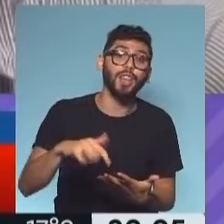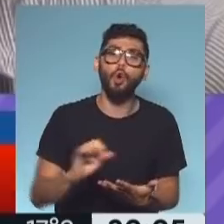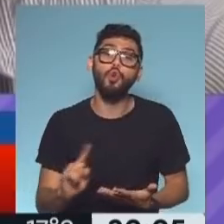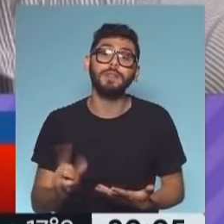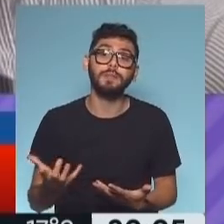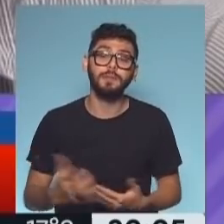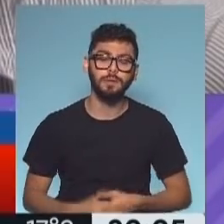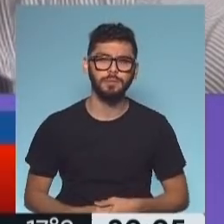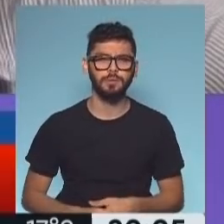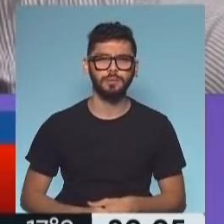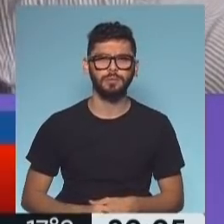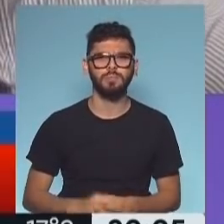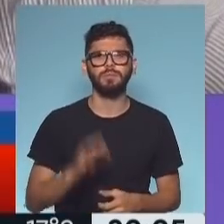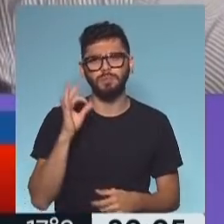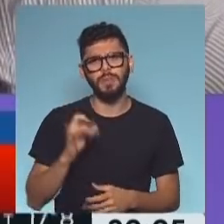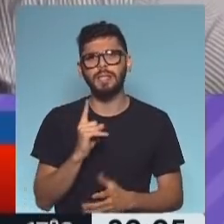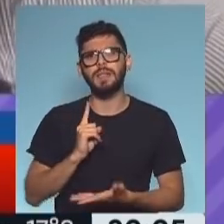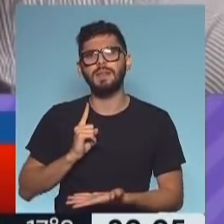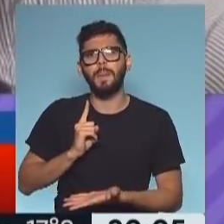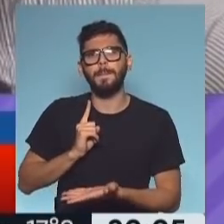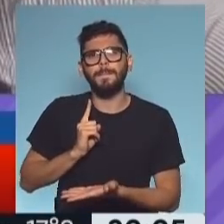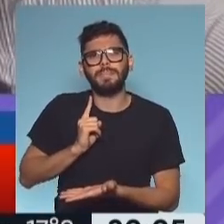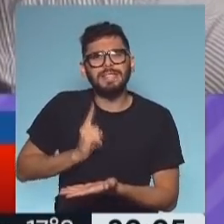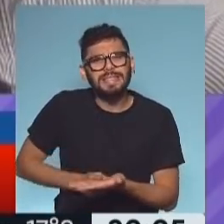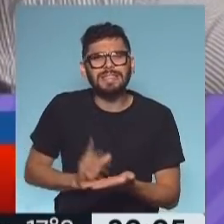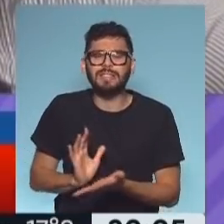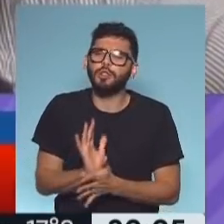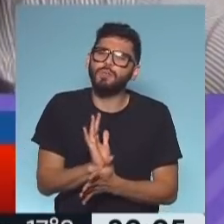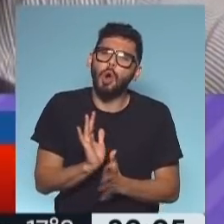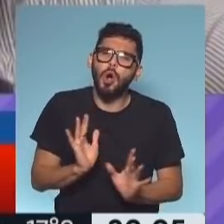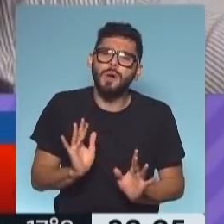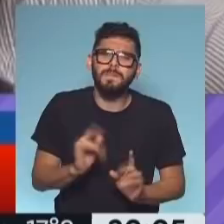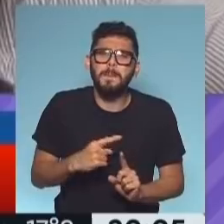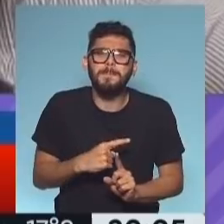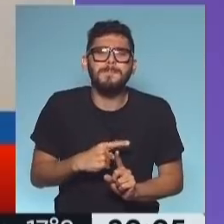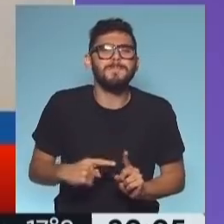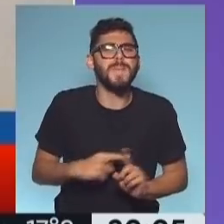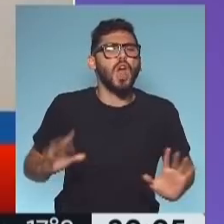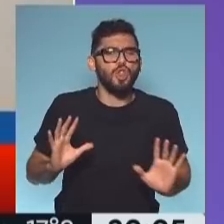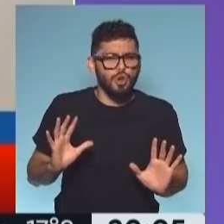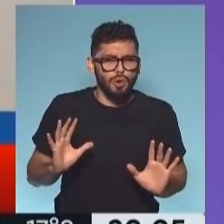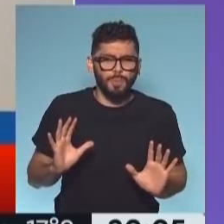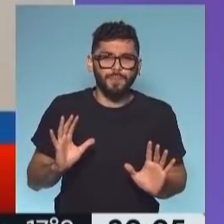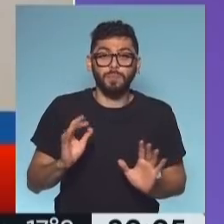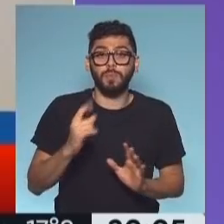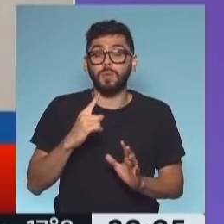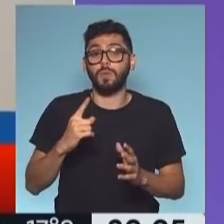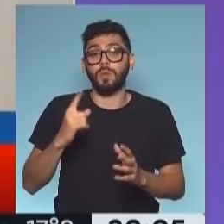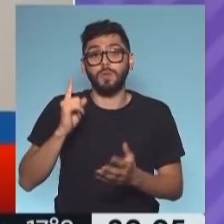más moderadas que se pueden tomar en este contexto, que es la restricción nocturna